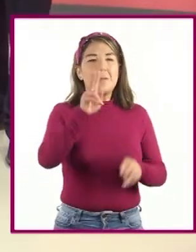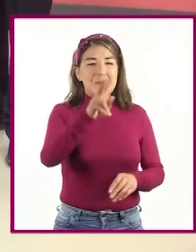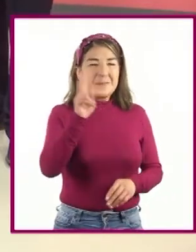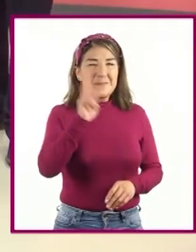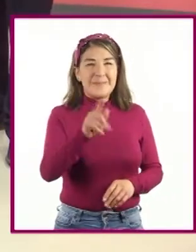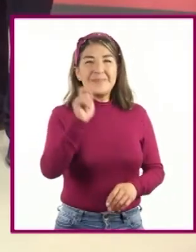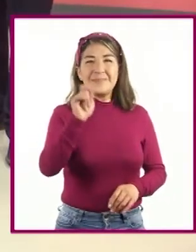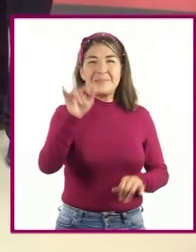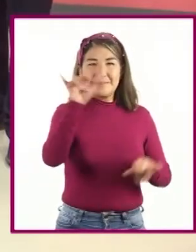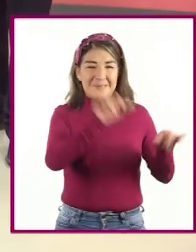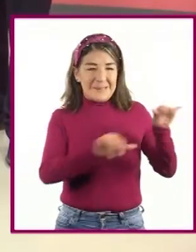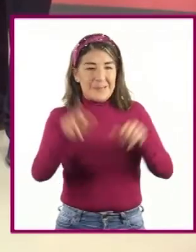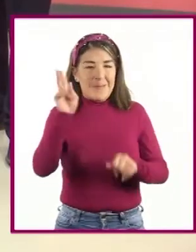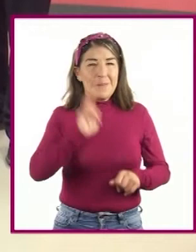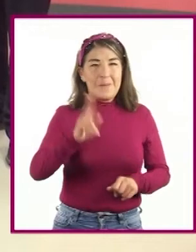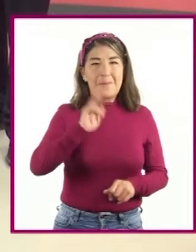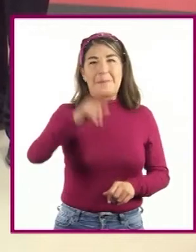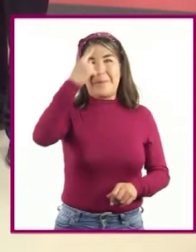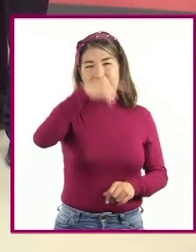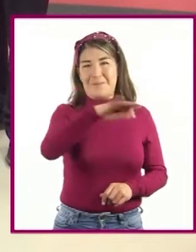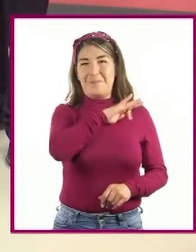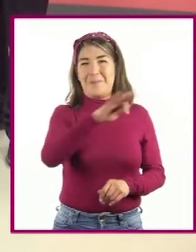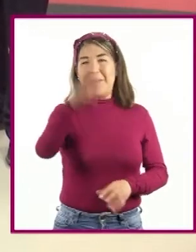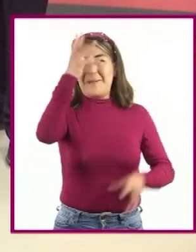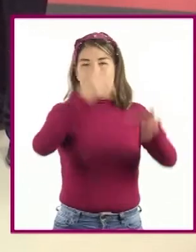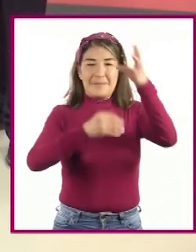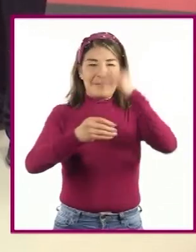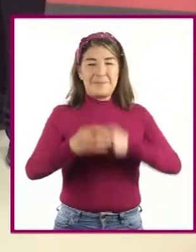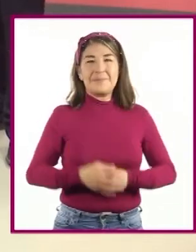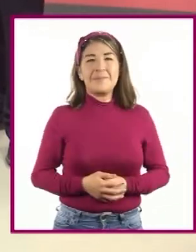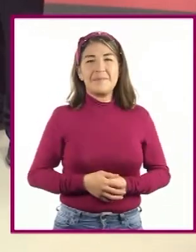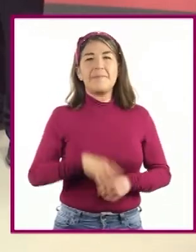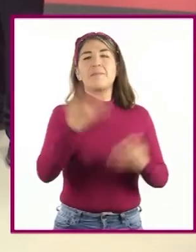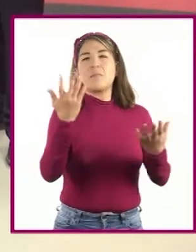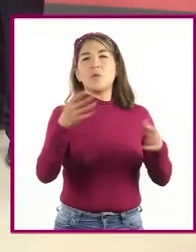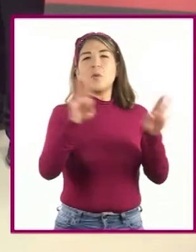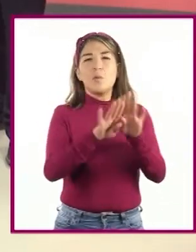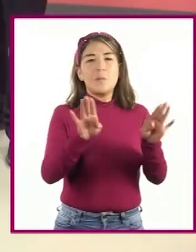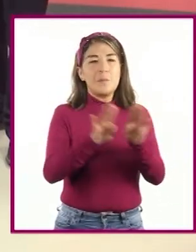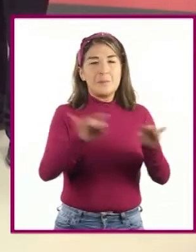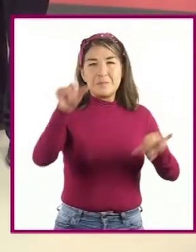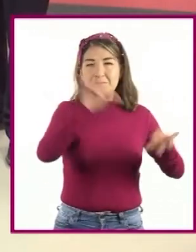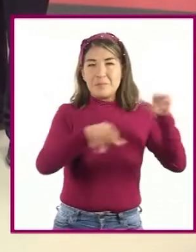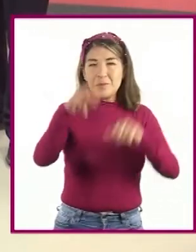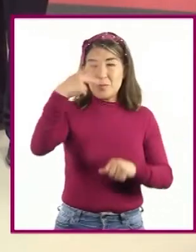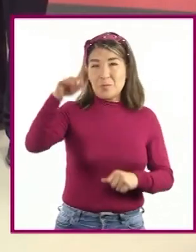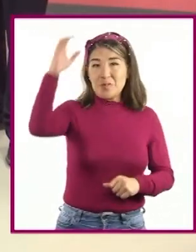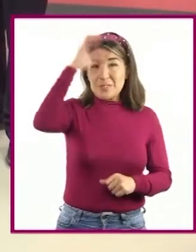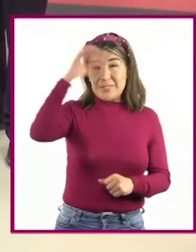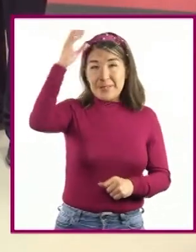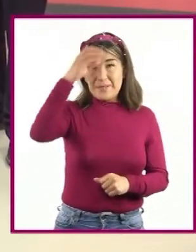sin duda, la mejor forma de aprender. Y si hablamos de experimentos científicos,